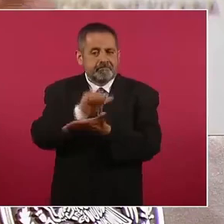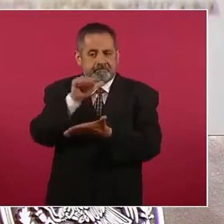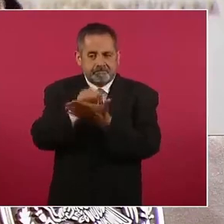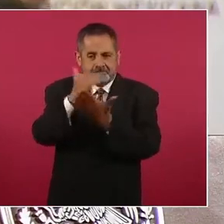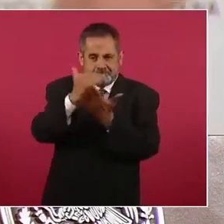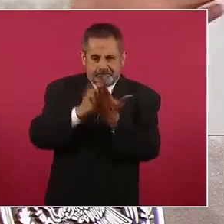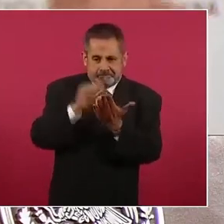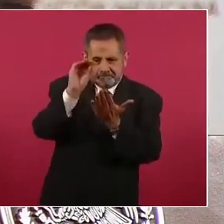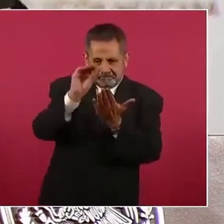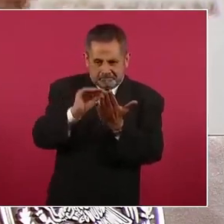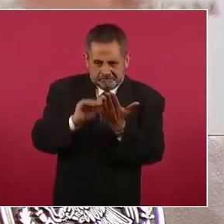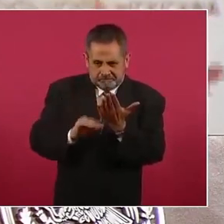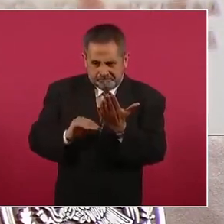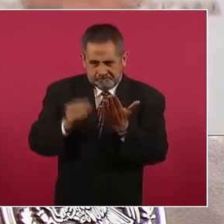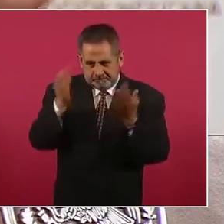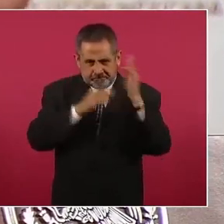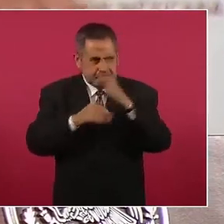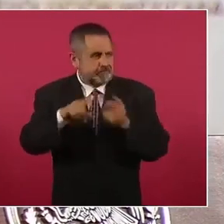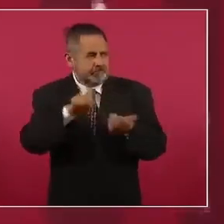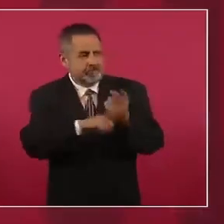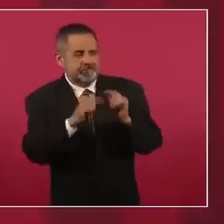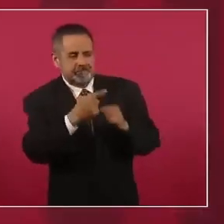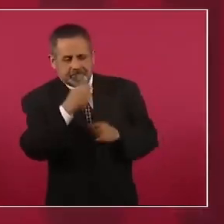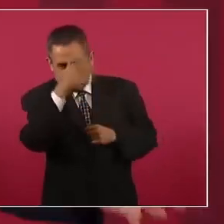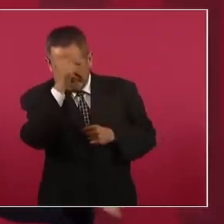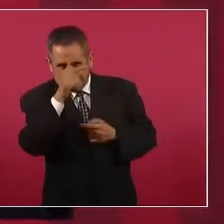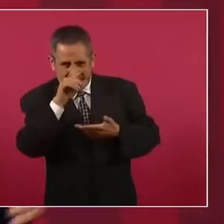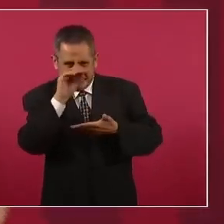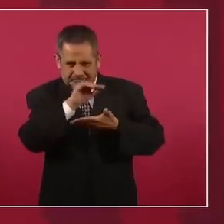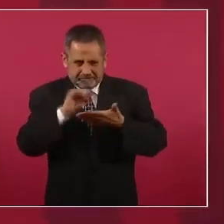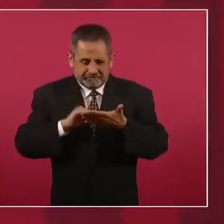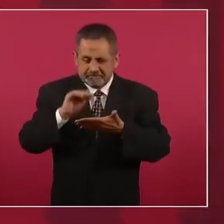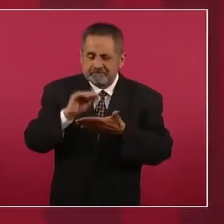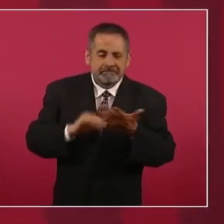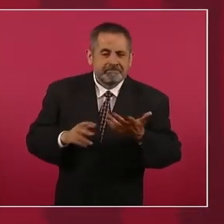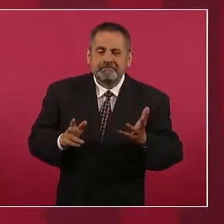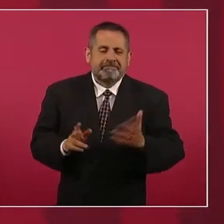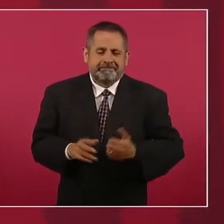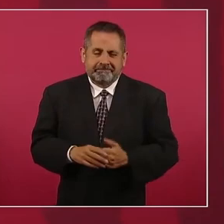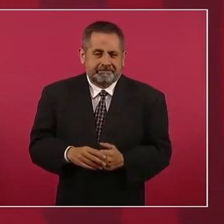Sí, habían consensos, ¿no? Sí, sin duda.